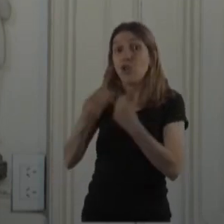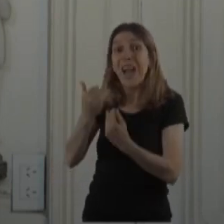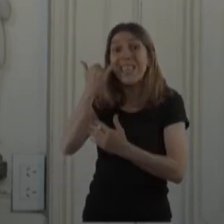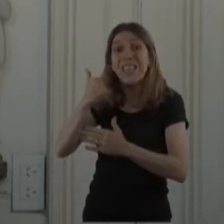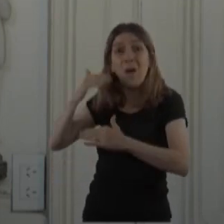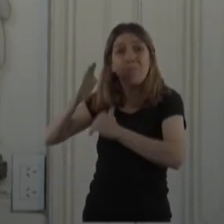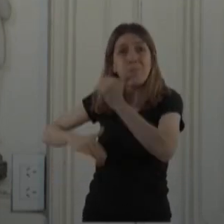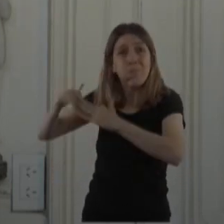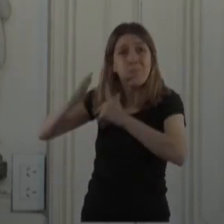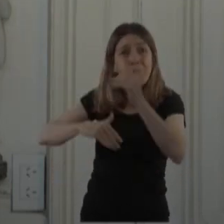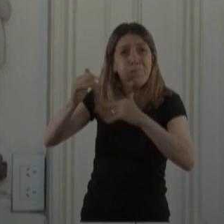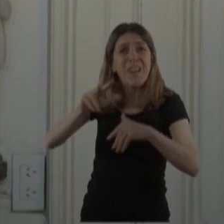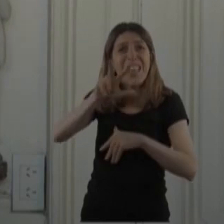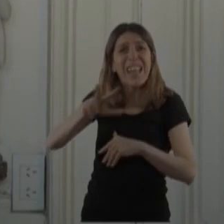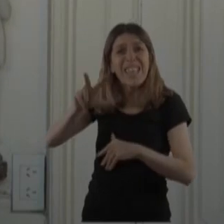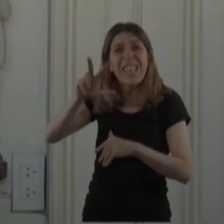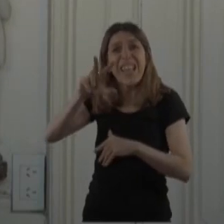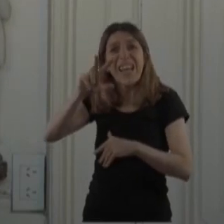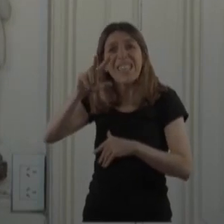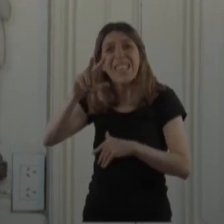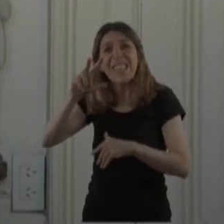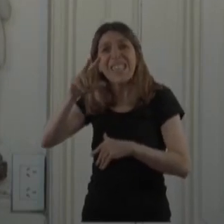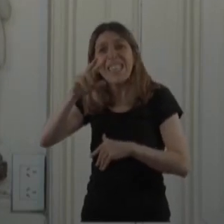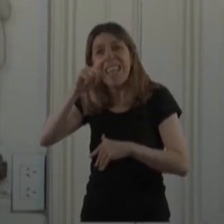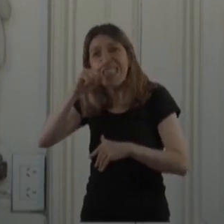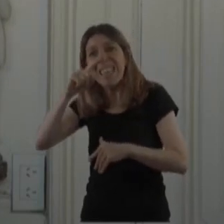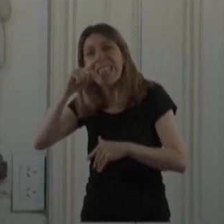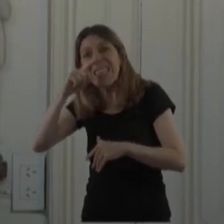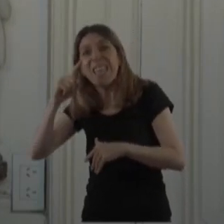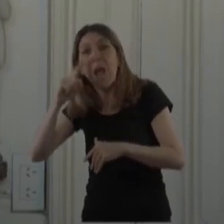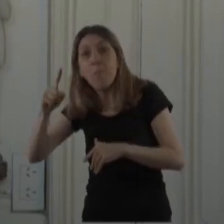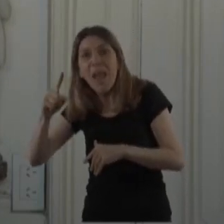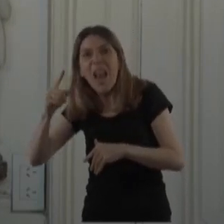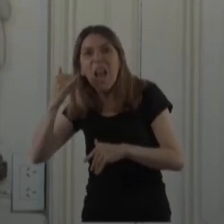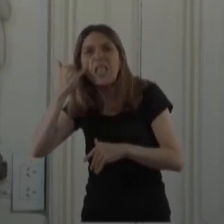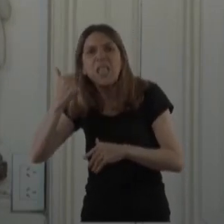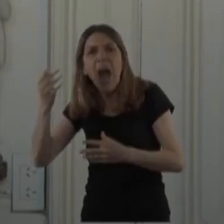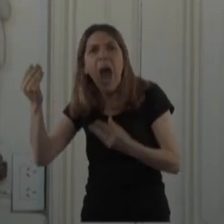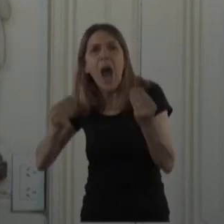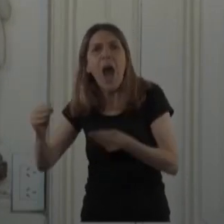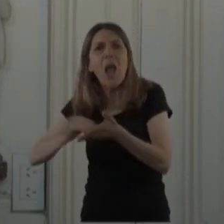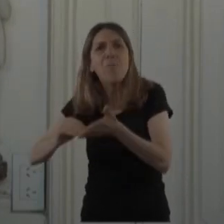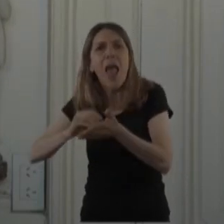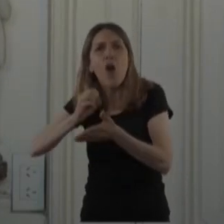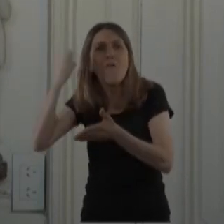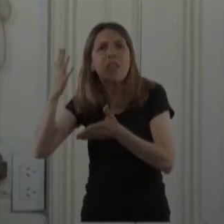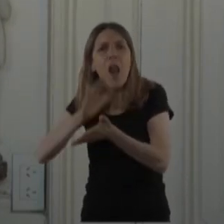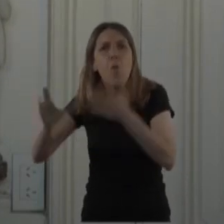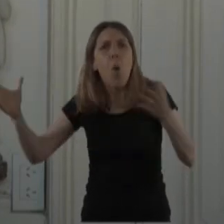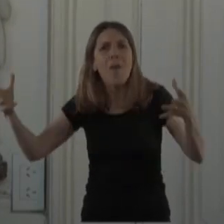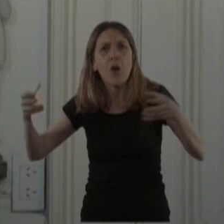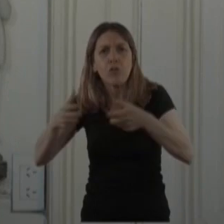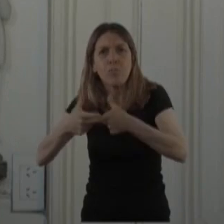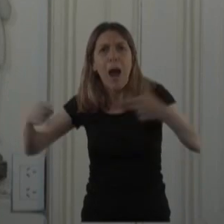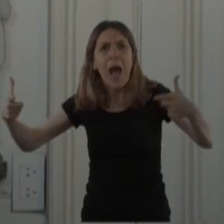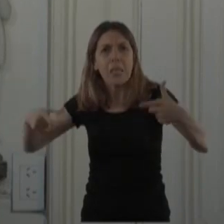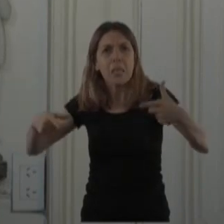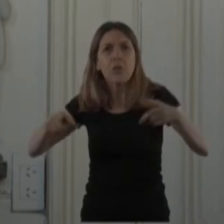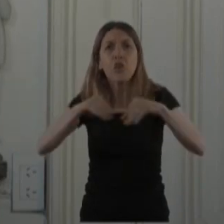376.000 nuevos trabajos registrados en la construcción. Y esto no es poco, es mucho.